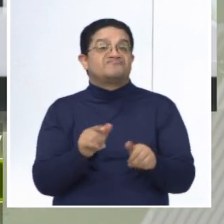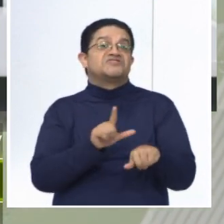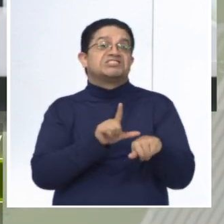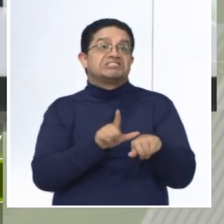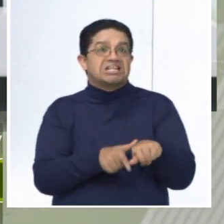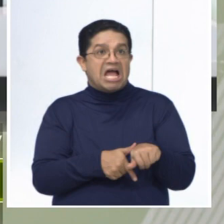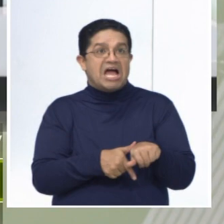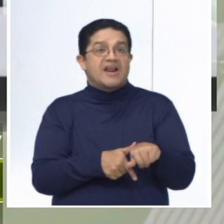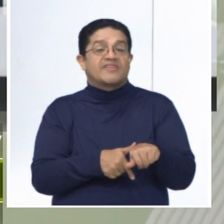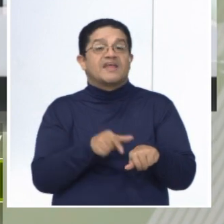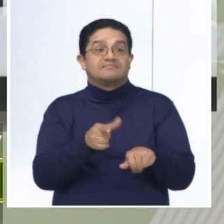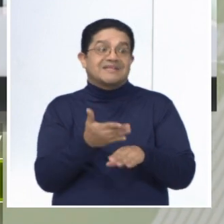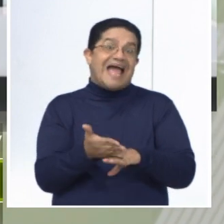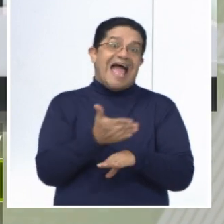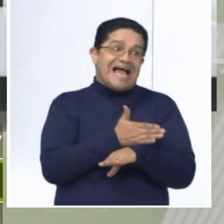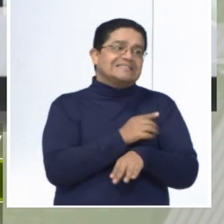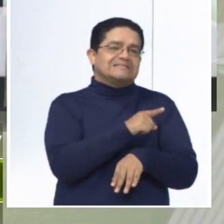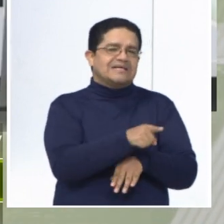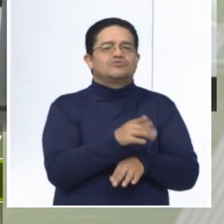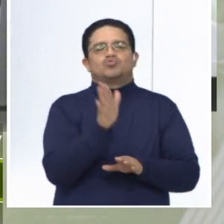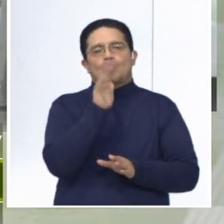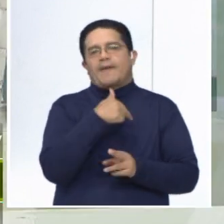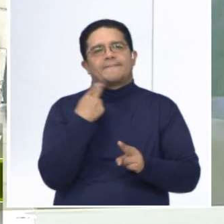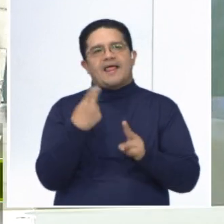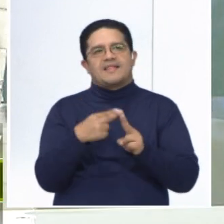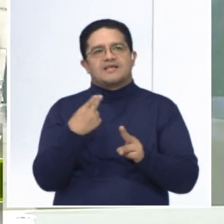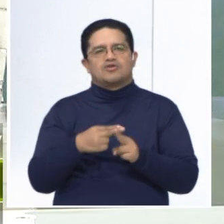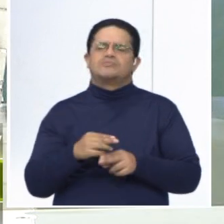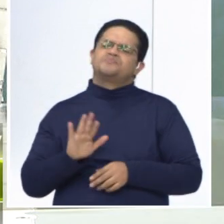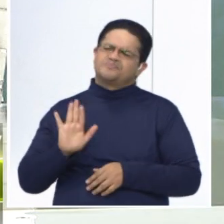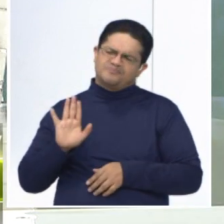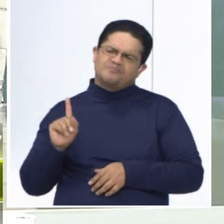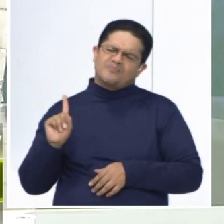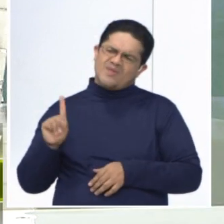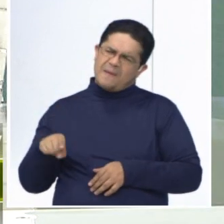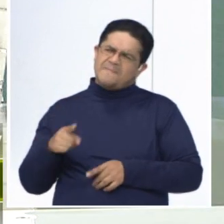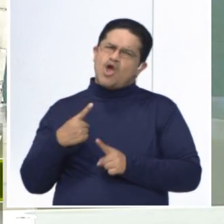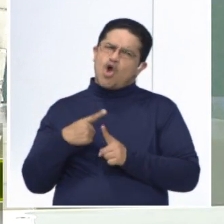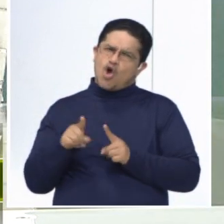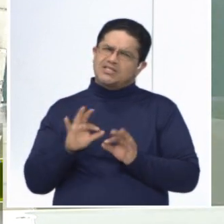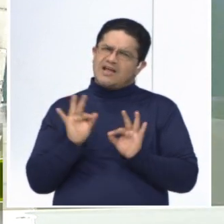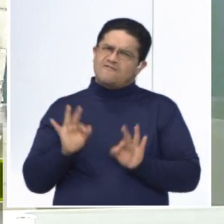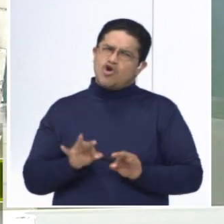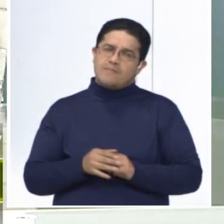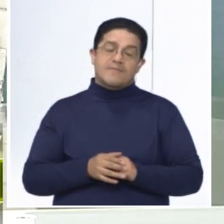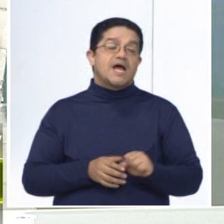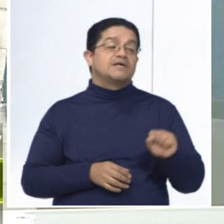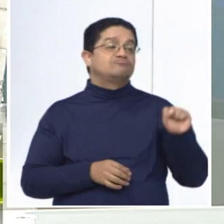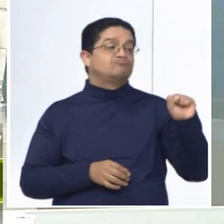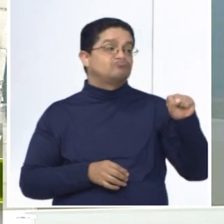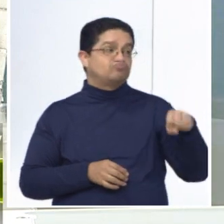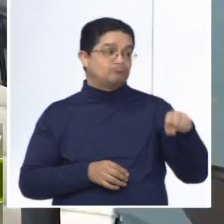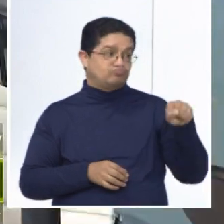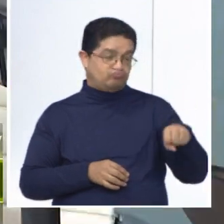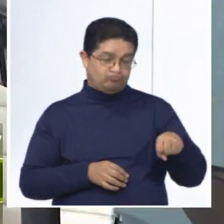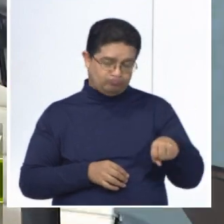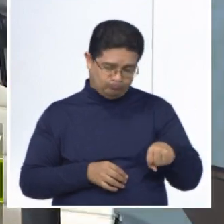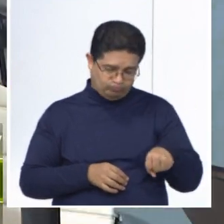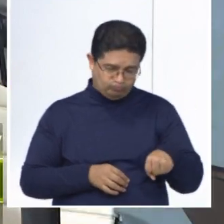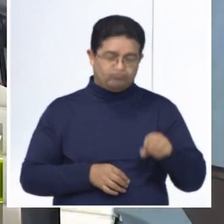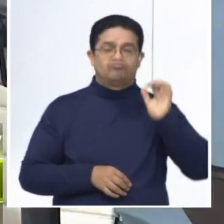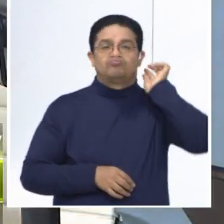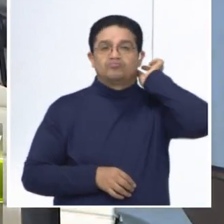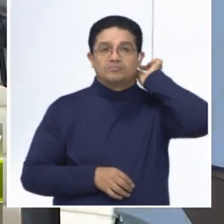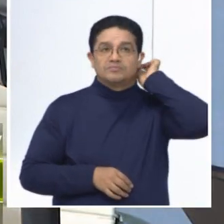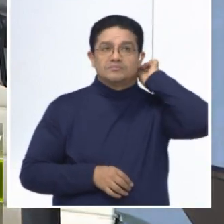el tratamiento y menos consecuencias. Pero también hay formas más atípicas de que podamos contagiarnos, incluso en la comida. Sí, por supuesto,